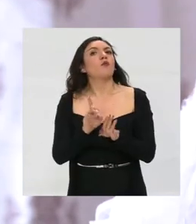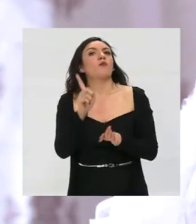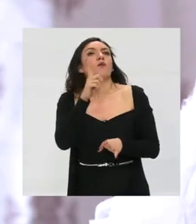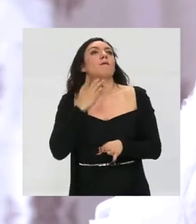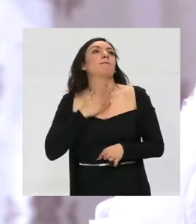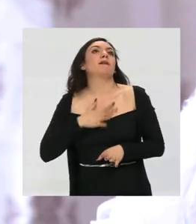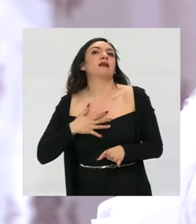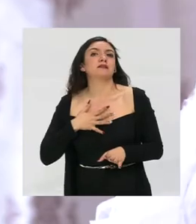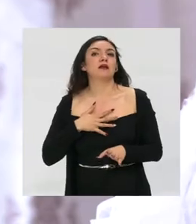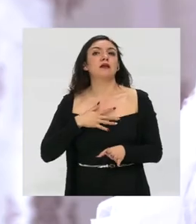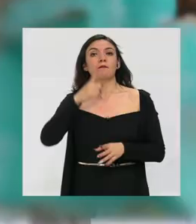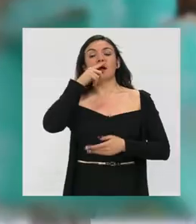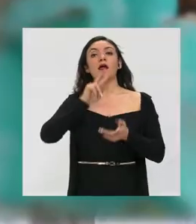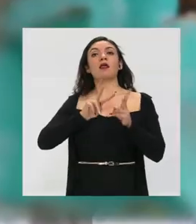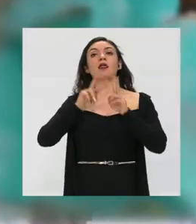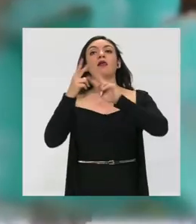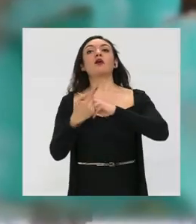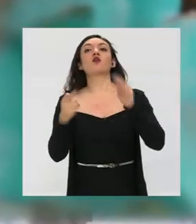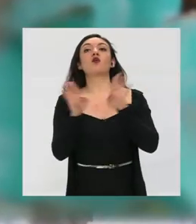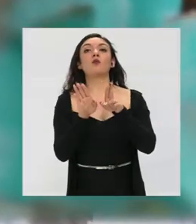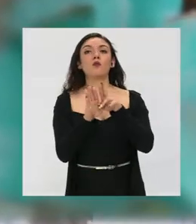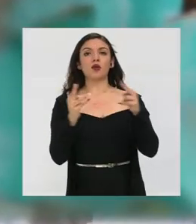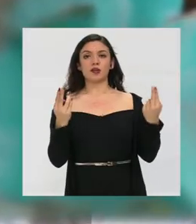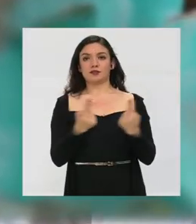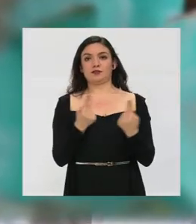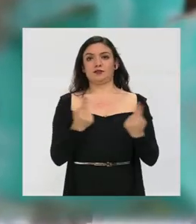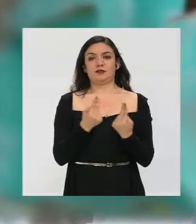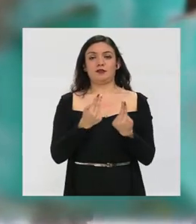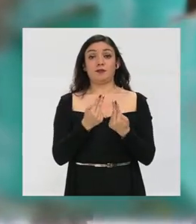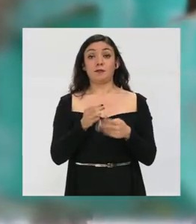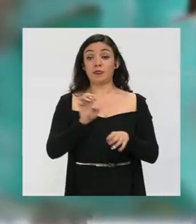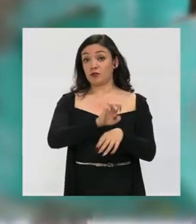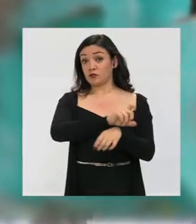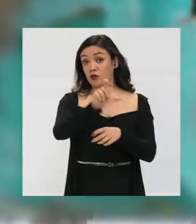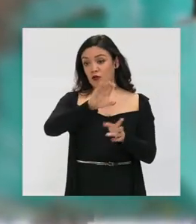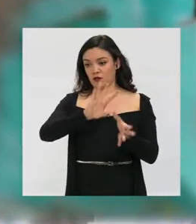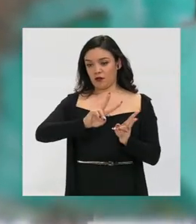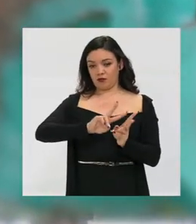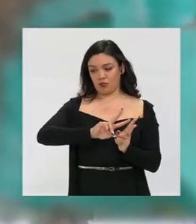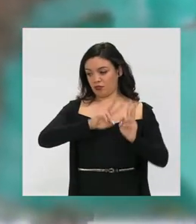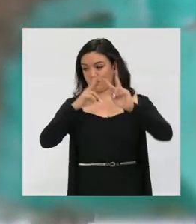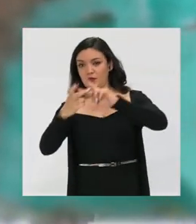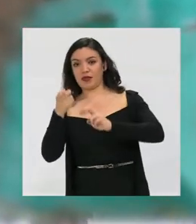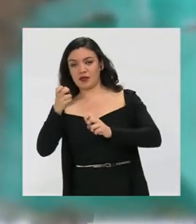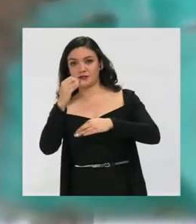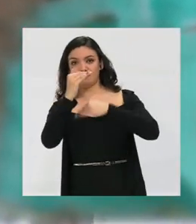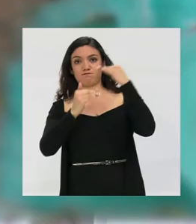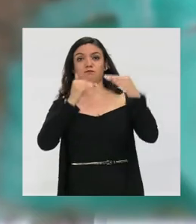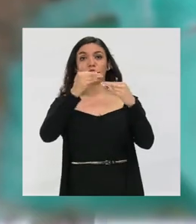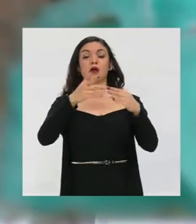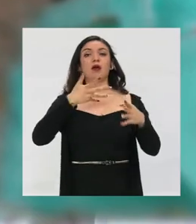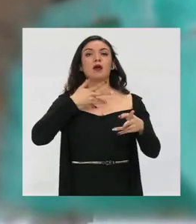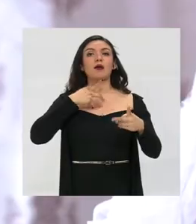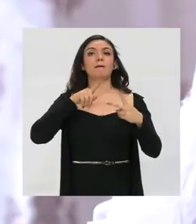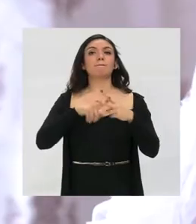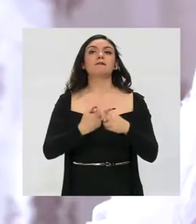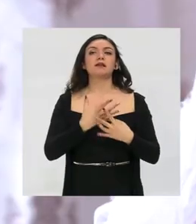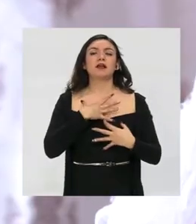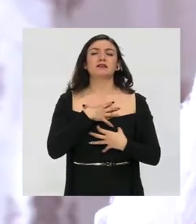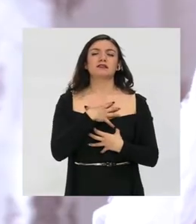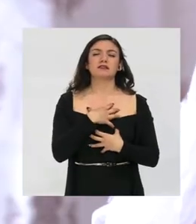va a llegar un momento que va a dejar de ser un placer. Va a volverse una necesidad. Y cuando pasan a esa